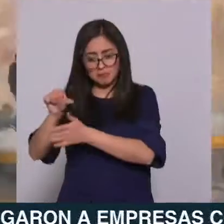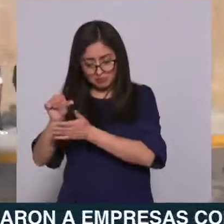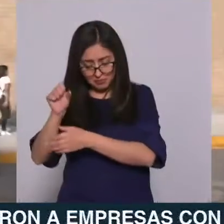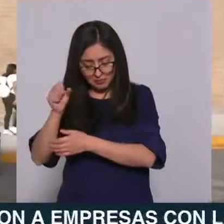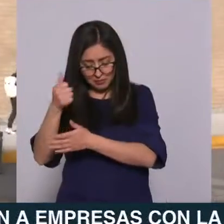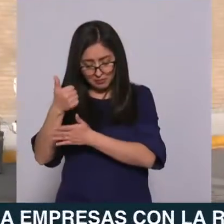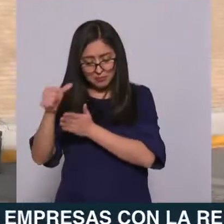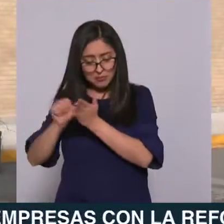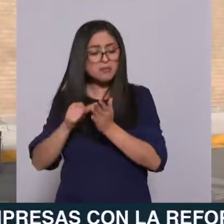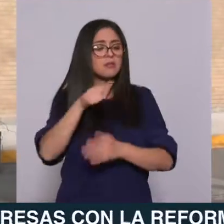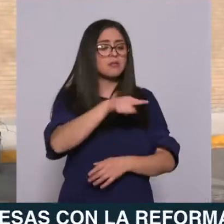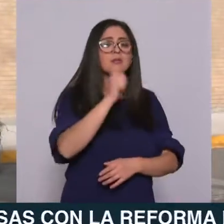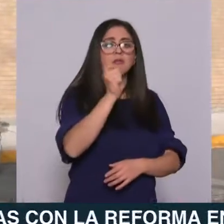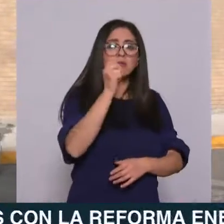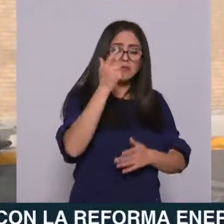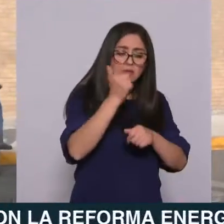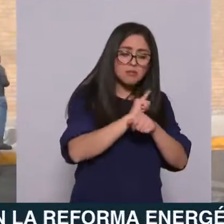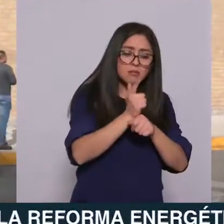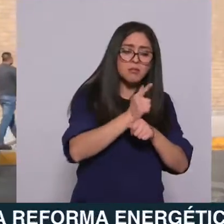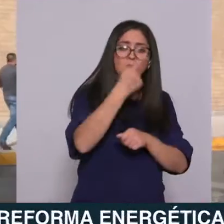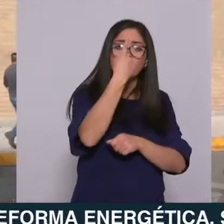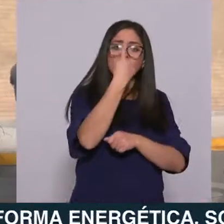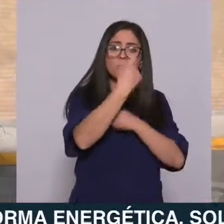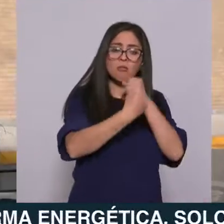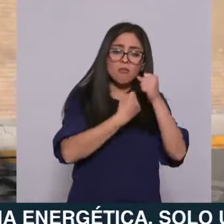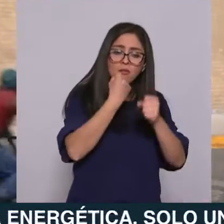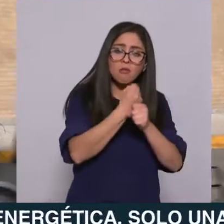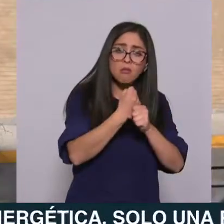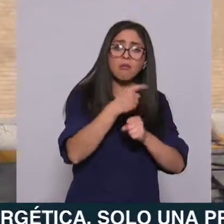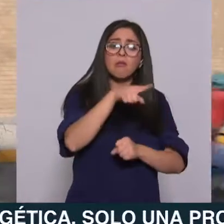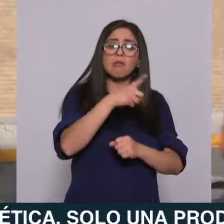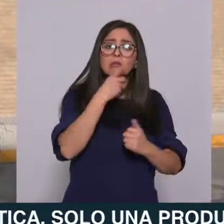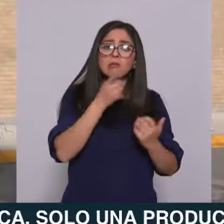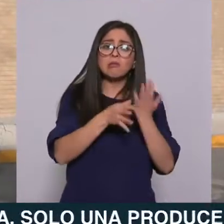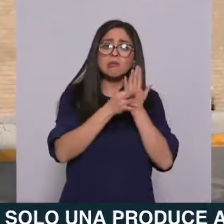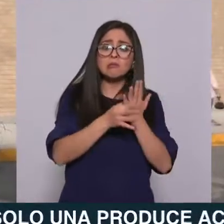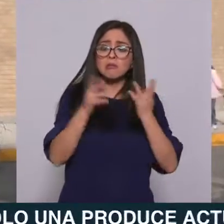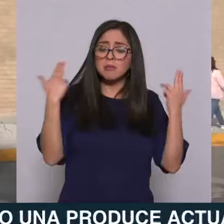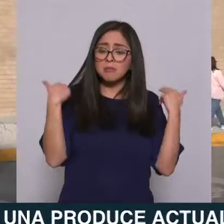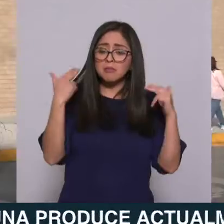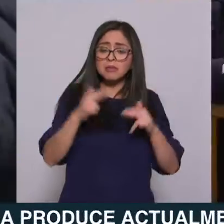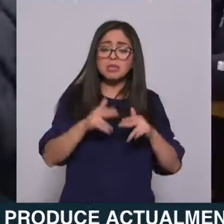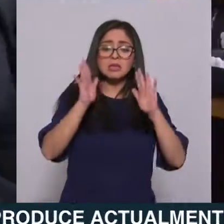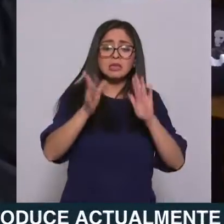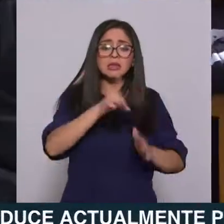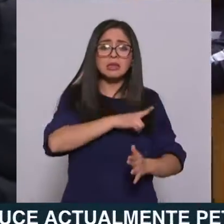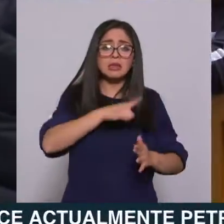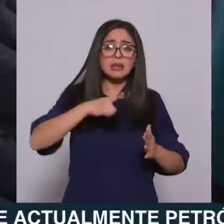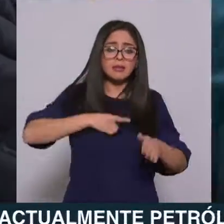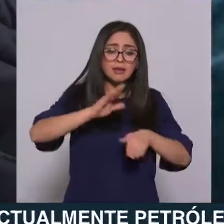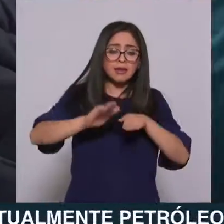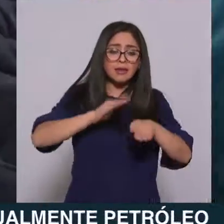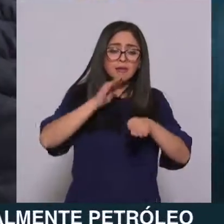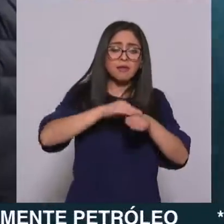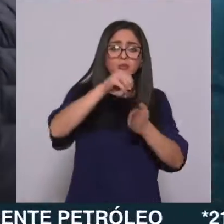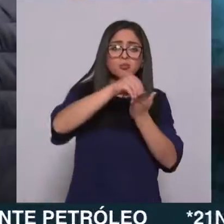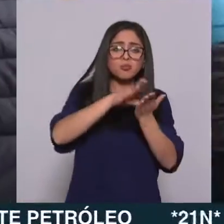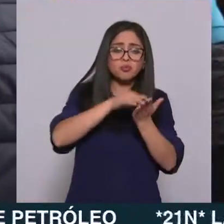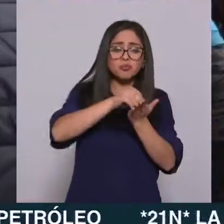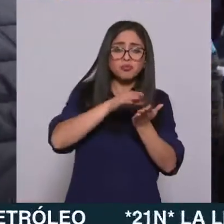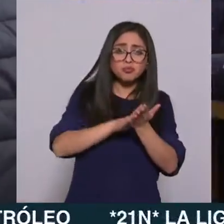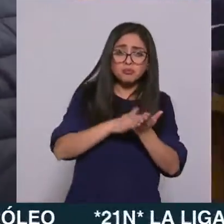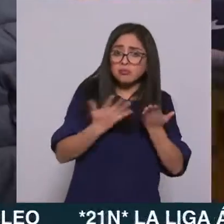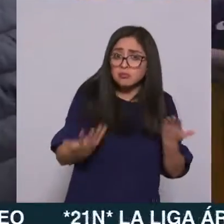las calificaciones. Entonces, evidentemente que todos los procesos de retroalimentación del trabajo